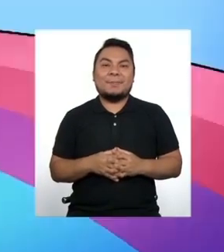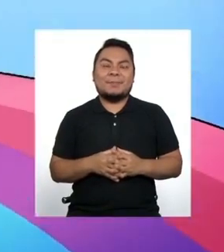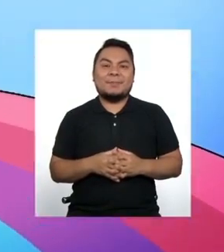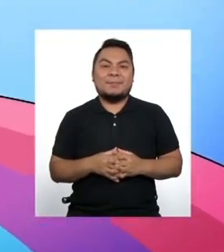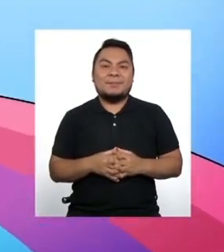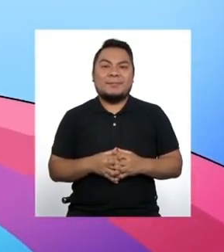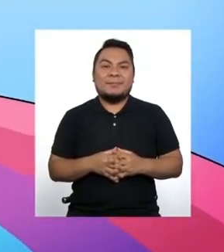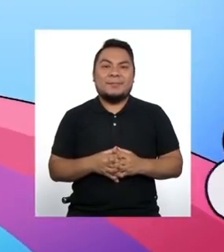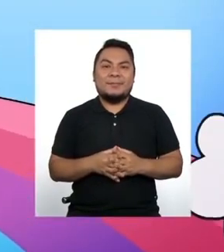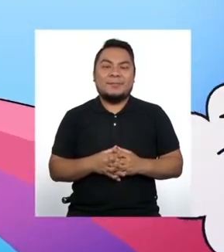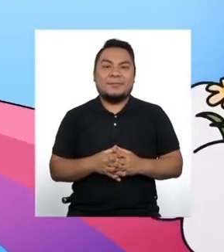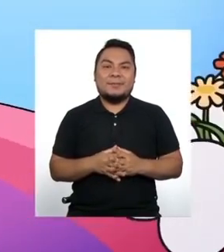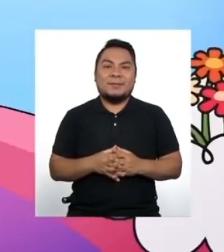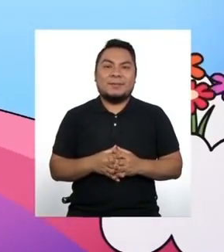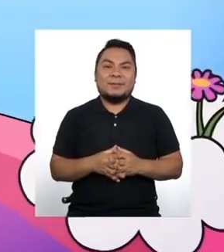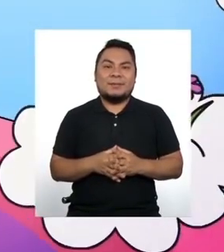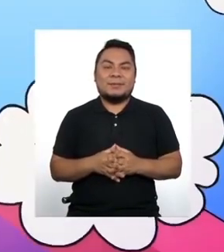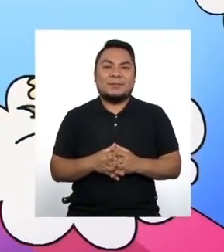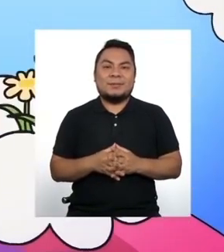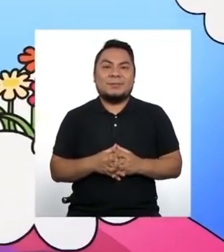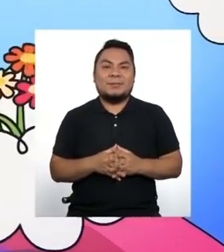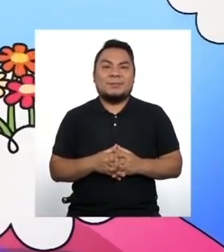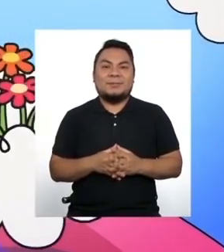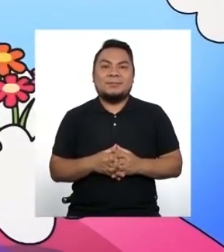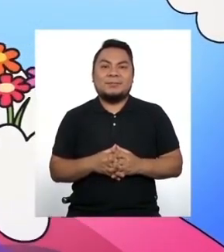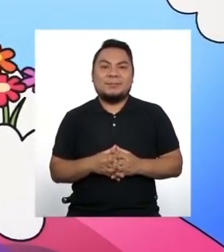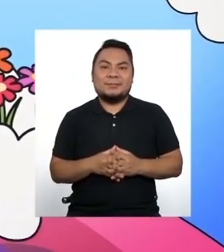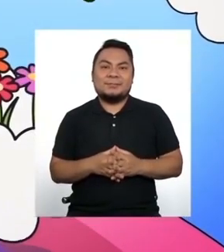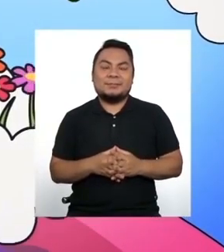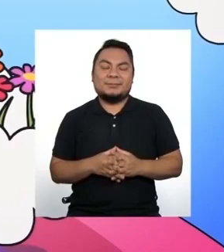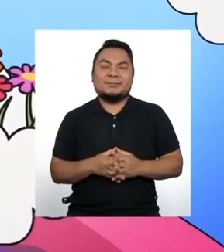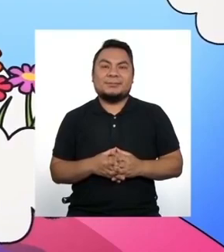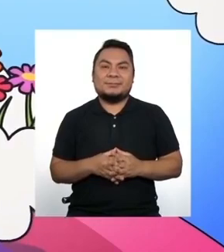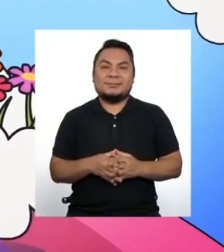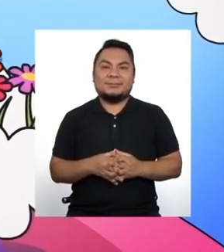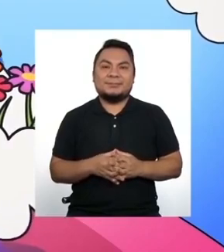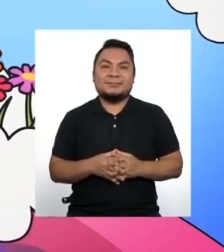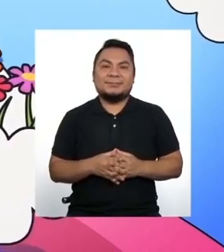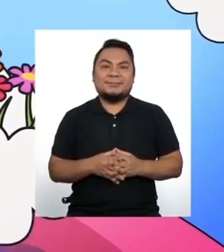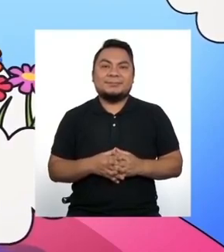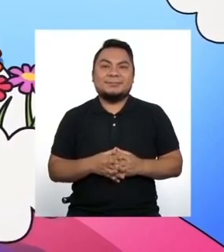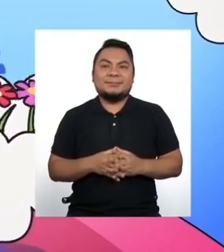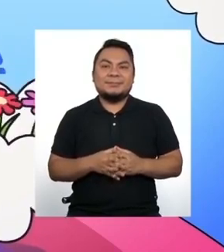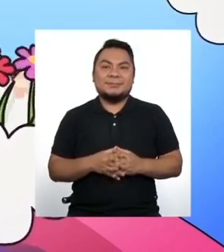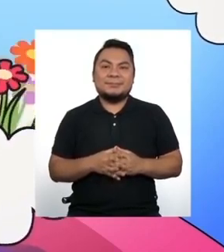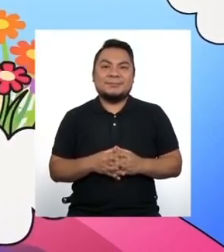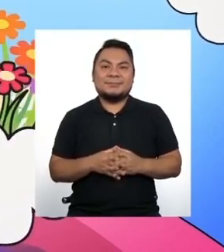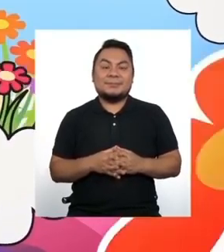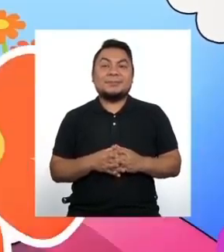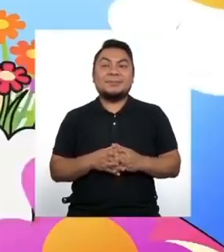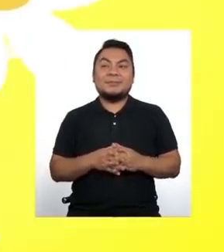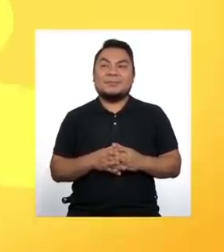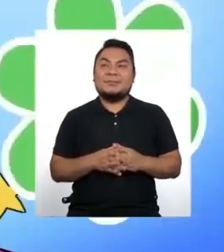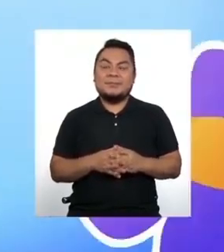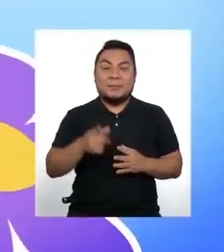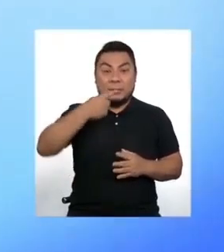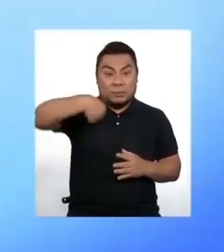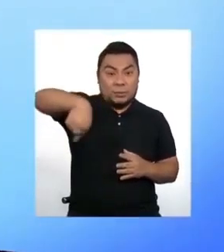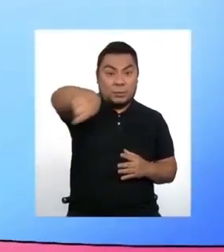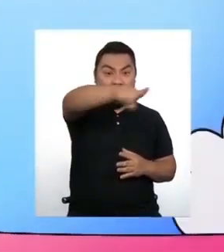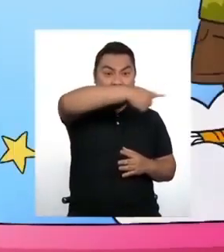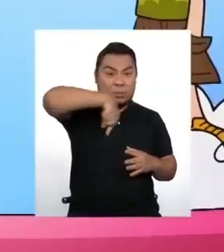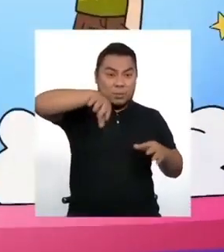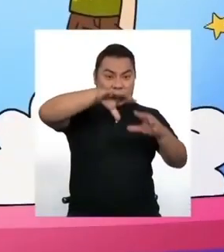niñas y niños para cuidarse y cuidar a los demás? Oh, bueno, justo Sammy está con su mamá conversando sobre eso. Escuchemos con